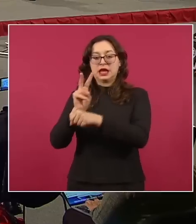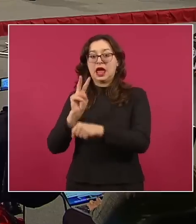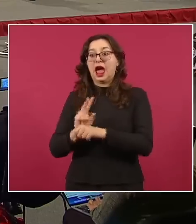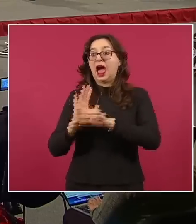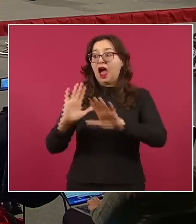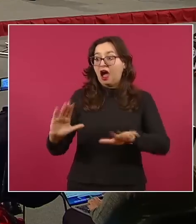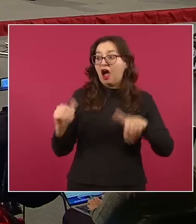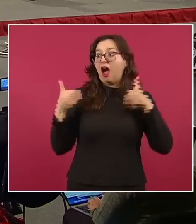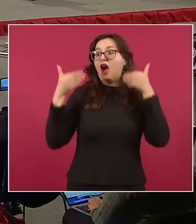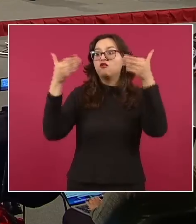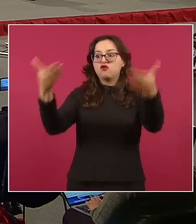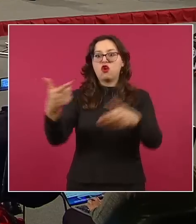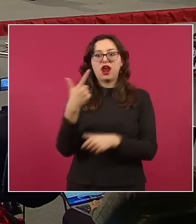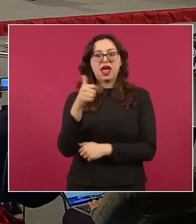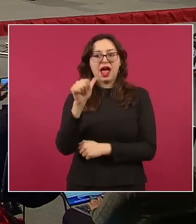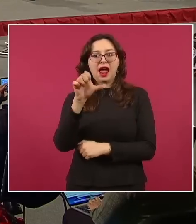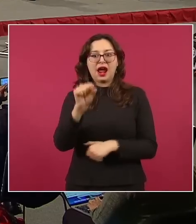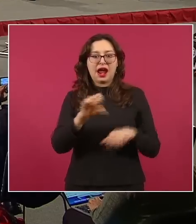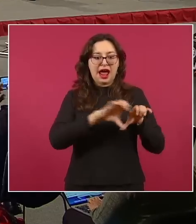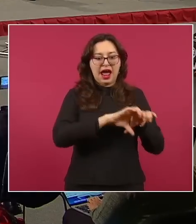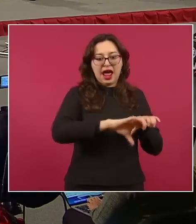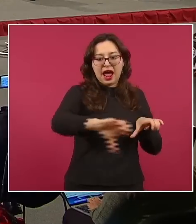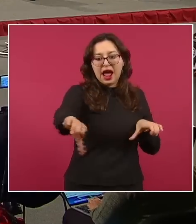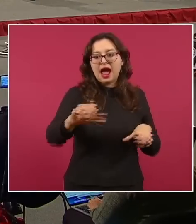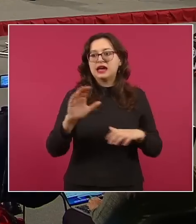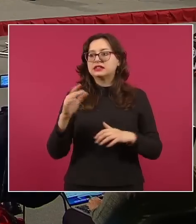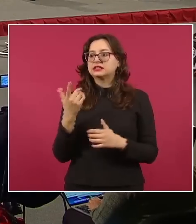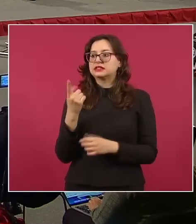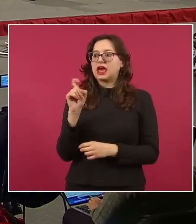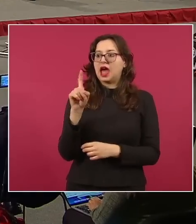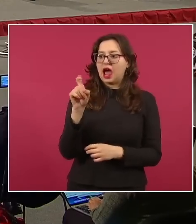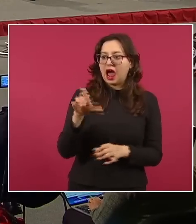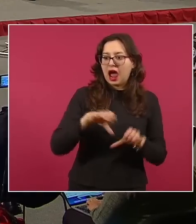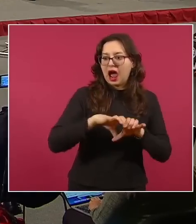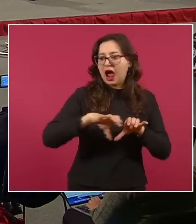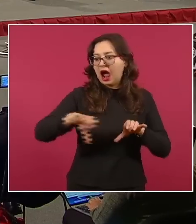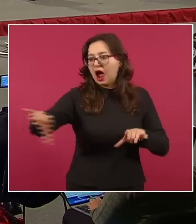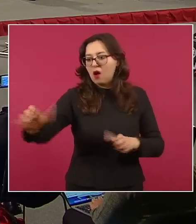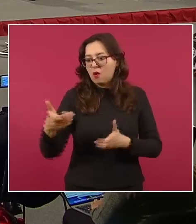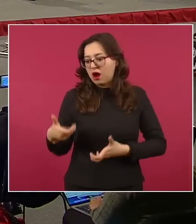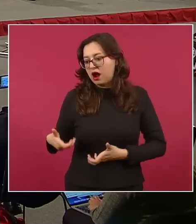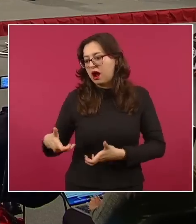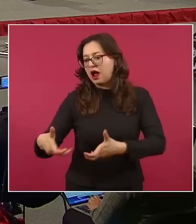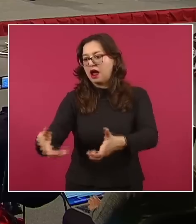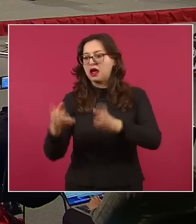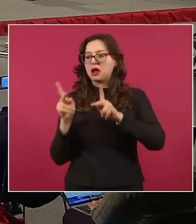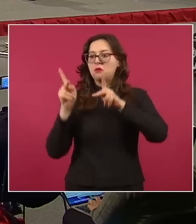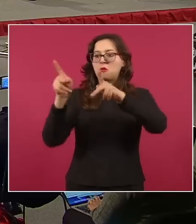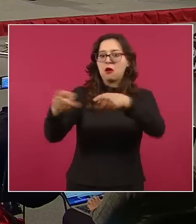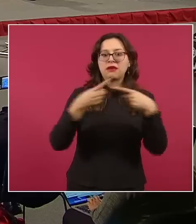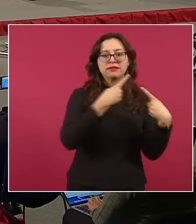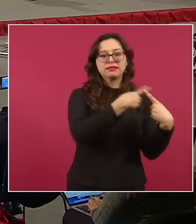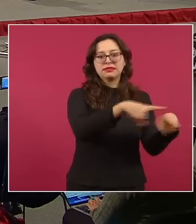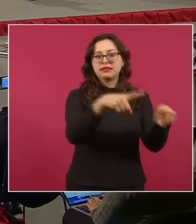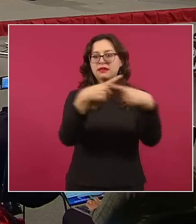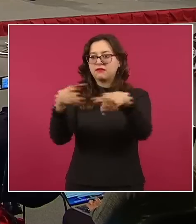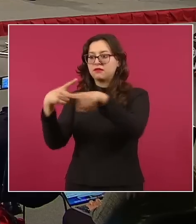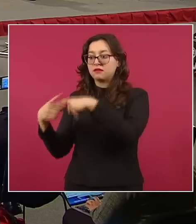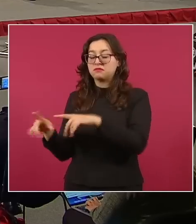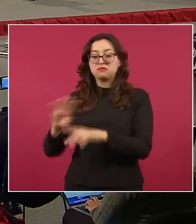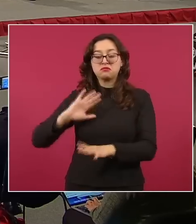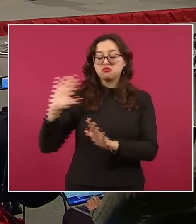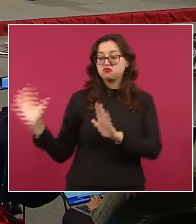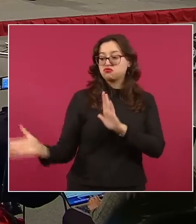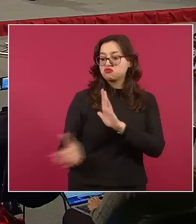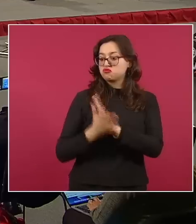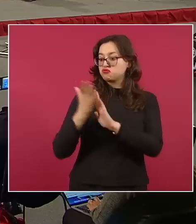gasoductos, acueductos, terminal de reparto, monoboyas, libramiento, entre otras cosas. Terminó la etapa